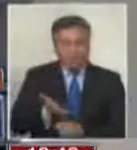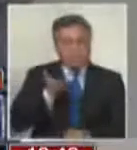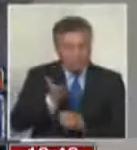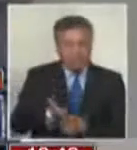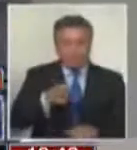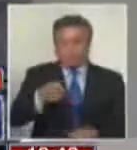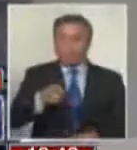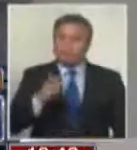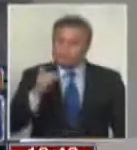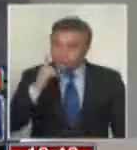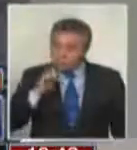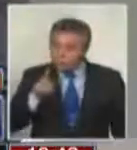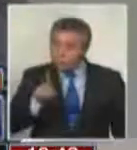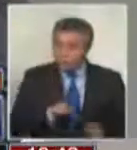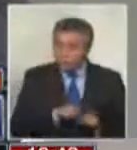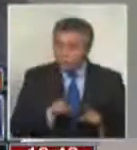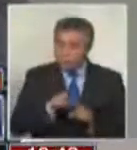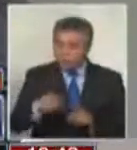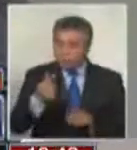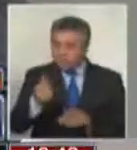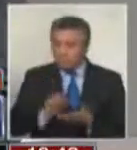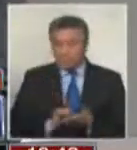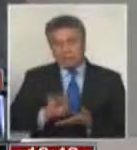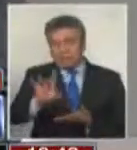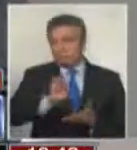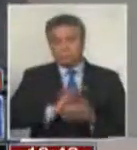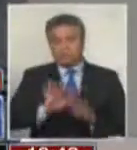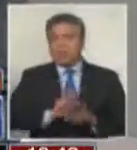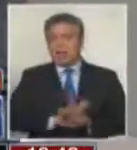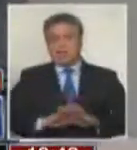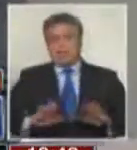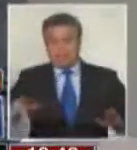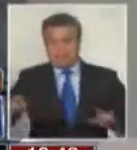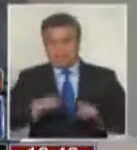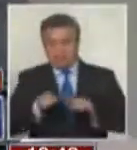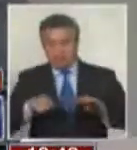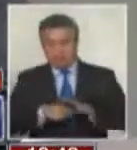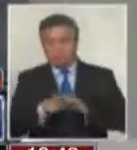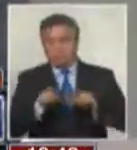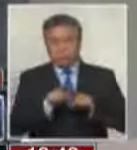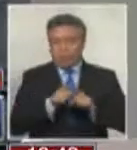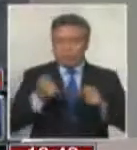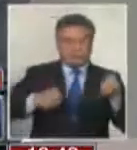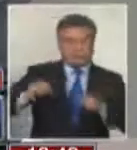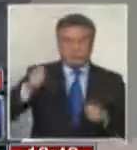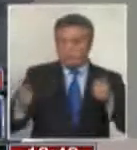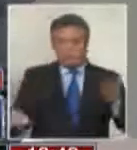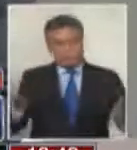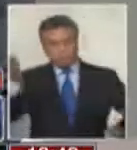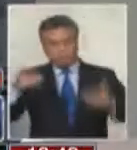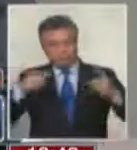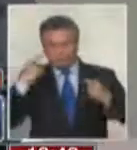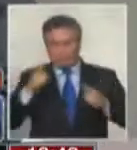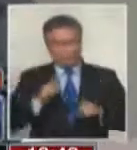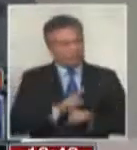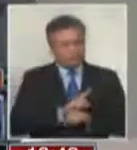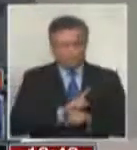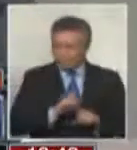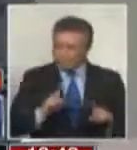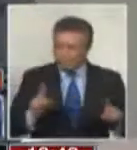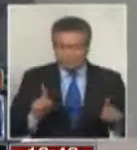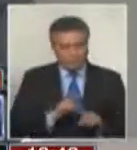trata de demandar recursos que introduzcan desmesura o desproporción se trata en realidad